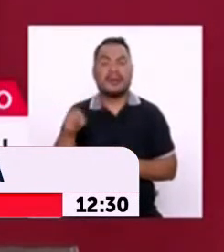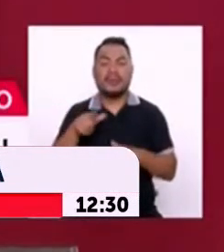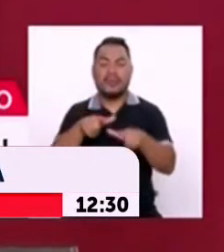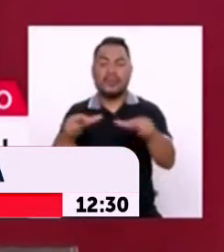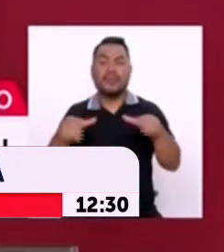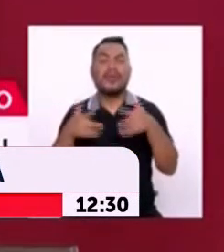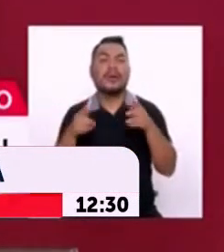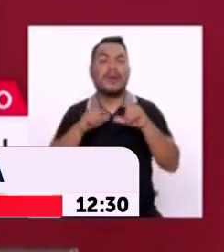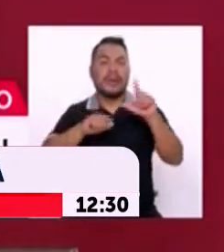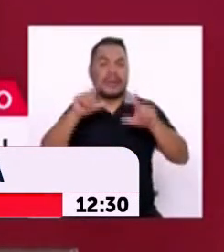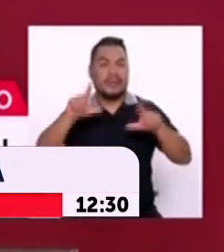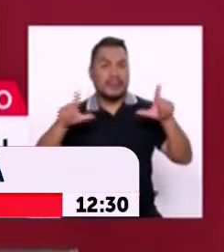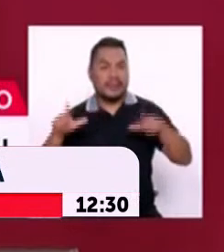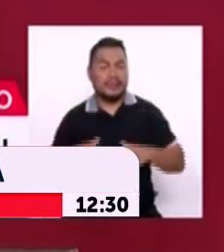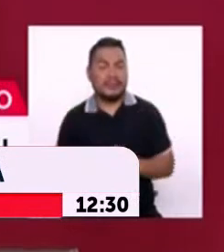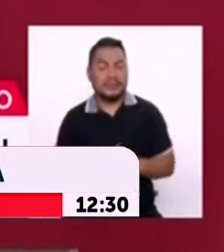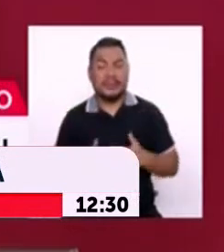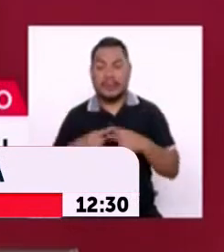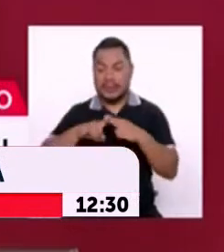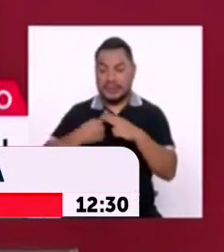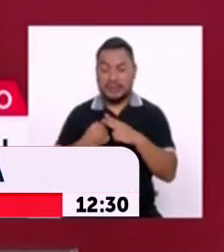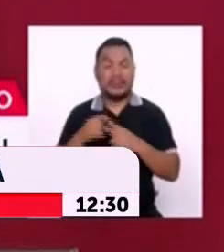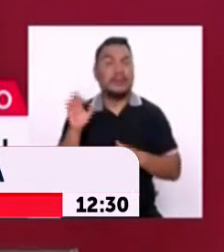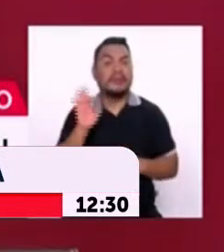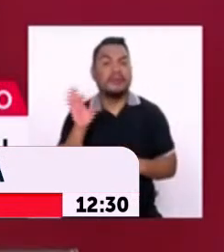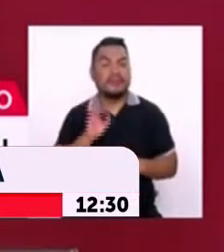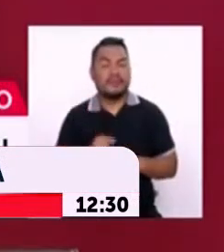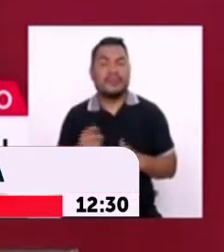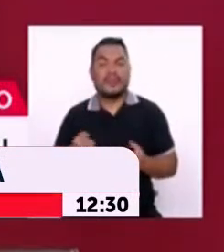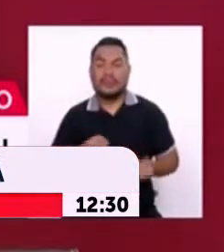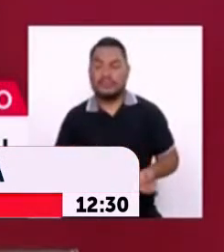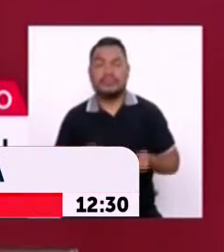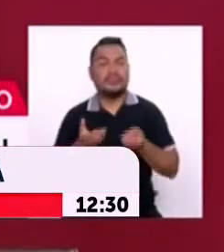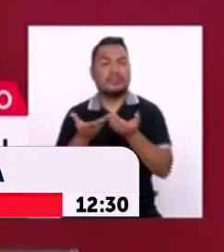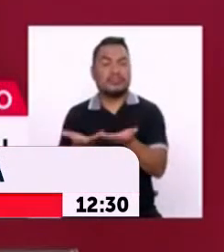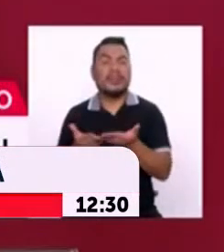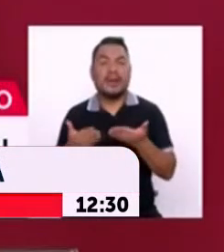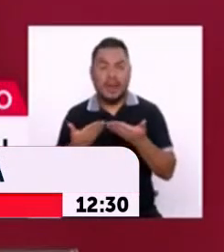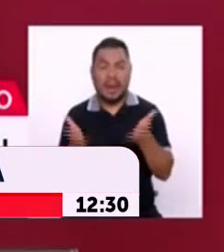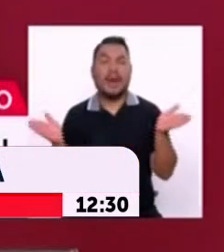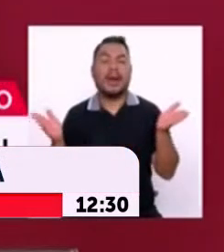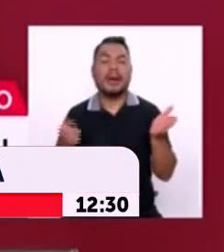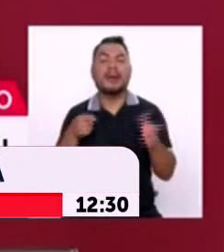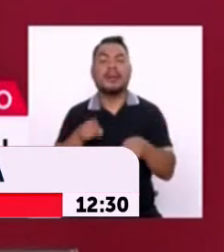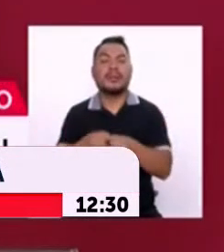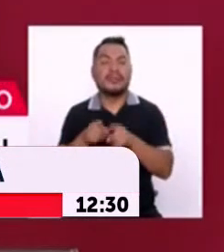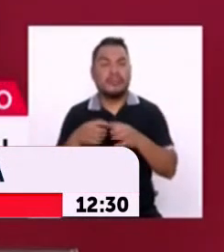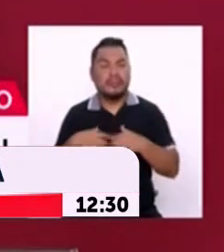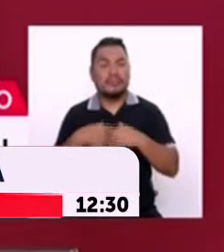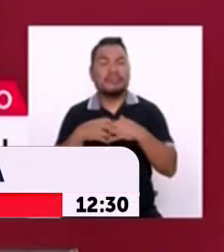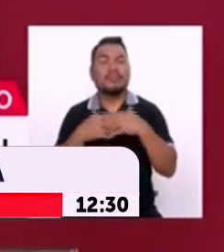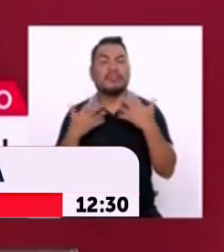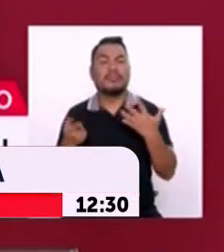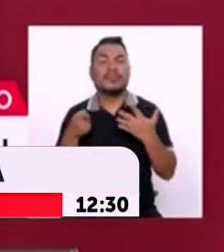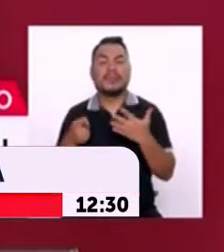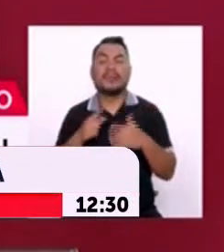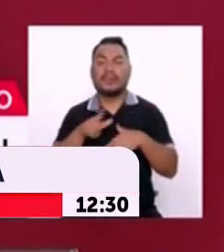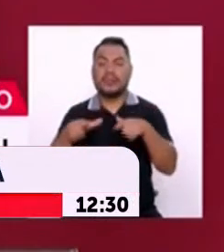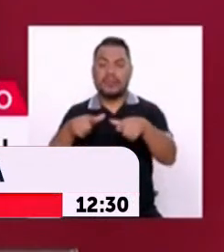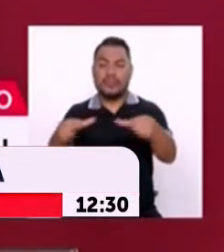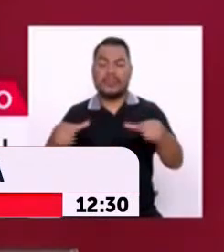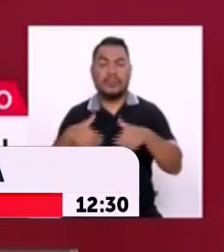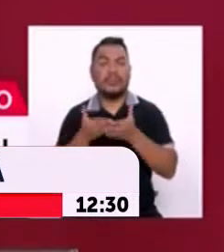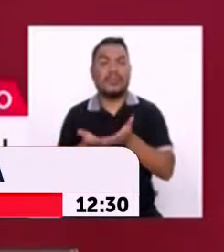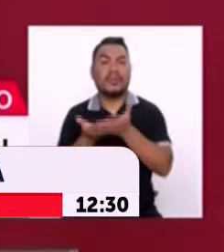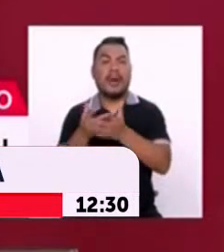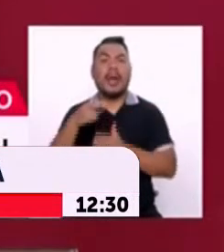La Libertad. A inicios de febrero entregamos la ampliación y reforzamiento del